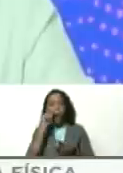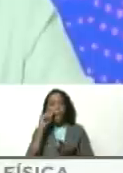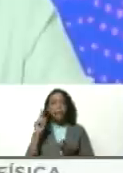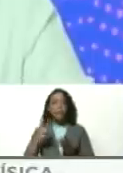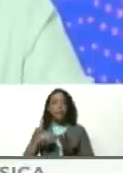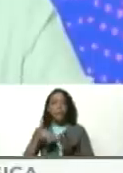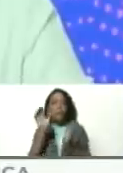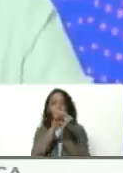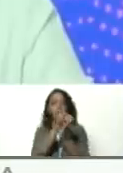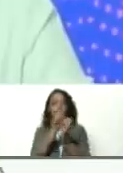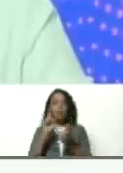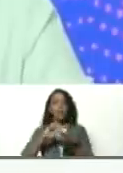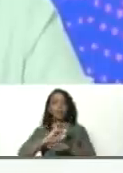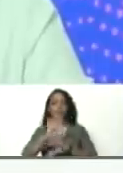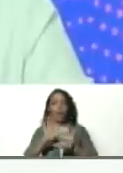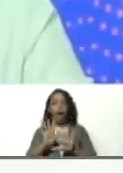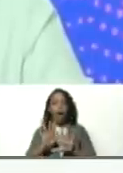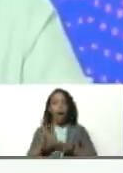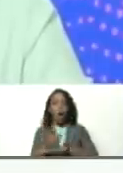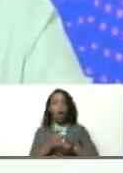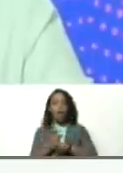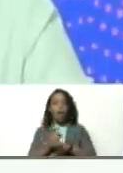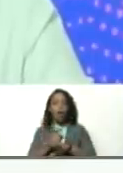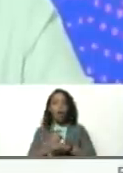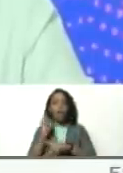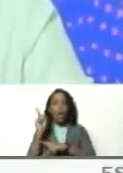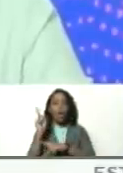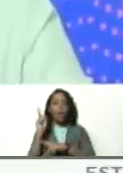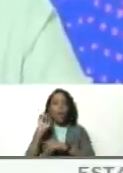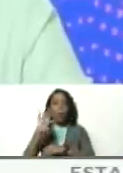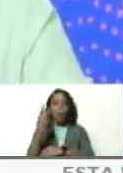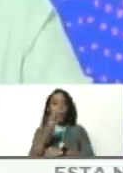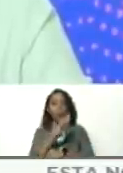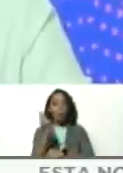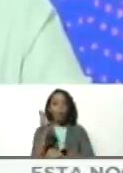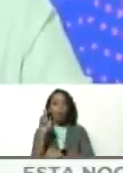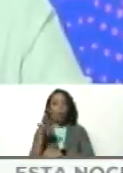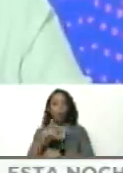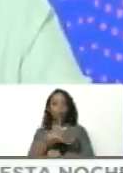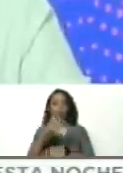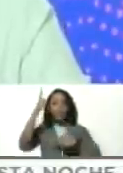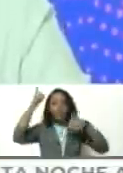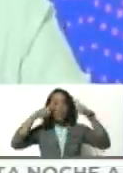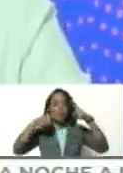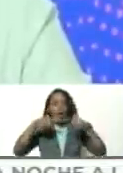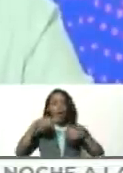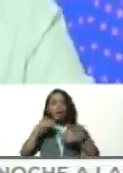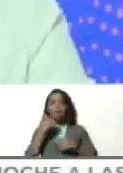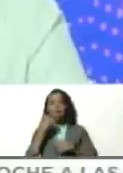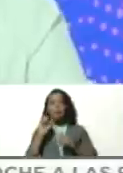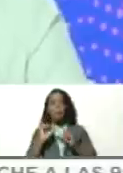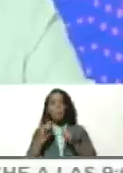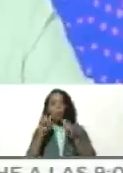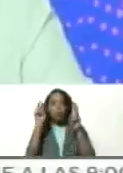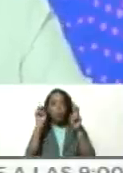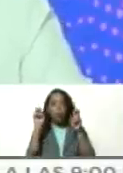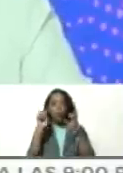Rodríguez ya era gobernador de la Cuarta República cuando Chávez apenas apareció.